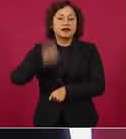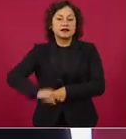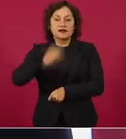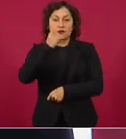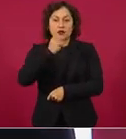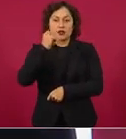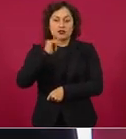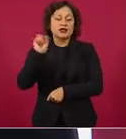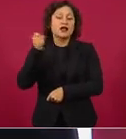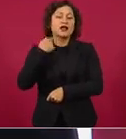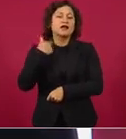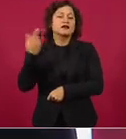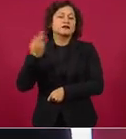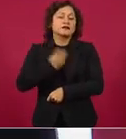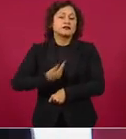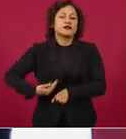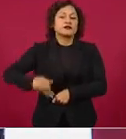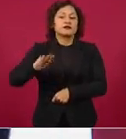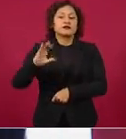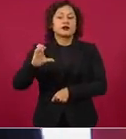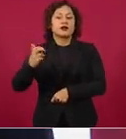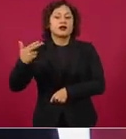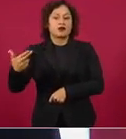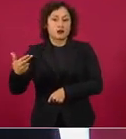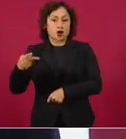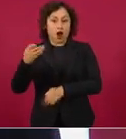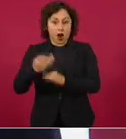Calderón esté en la cárcel